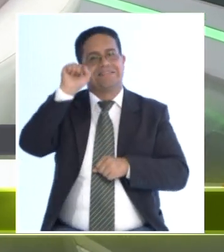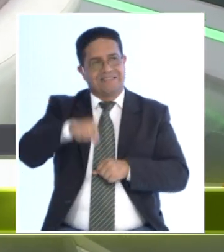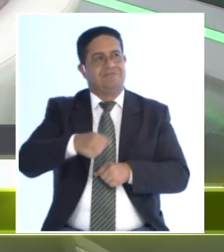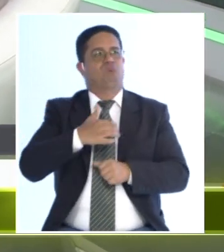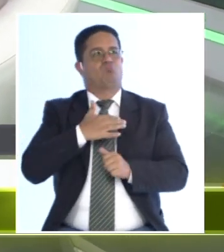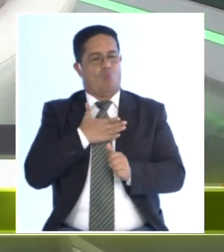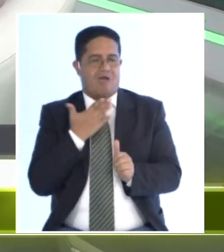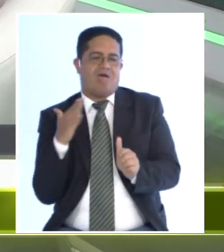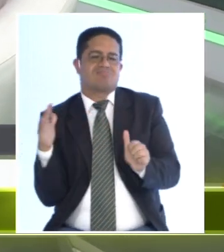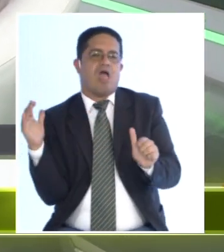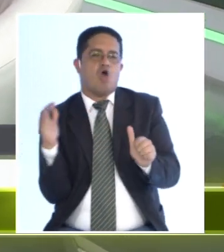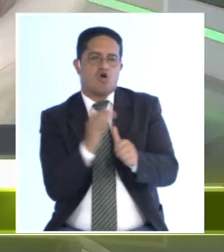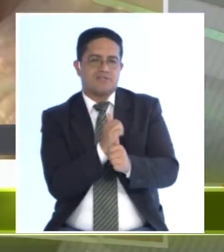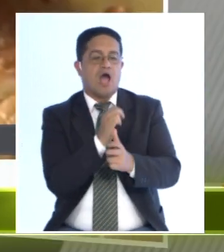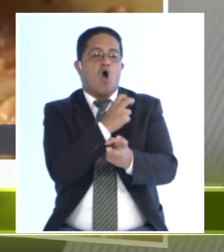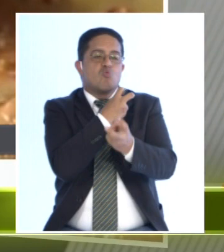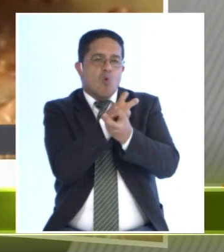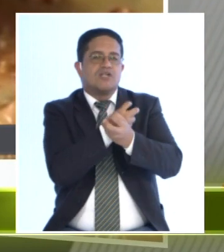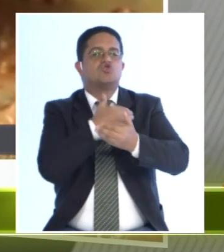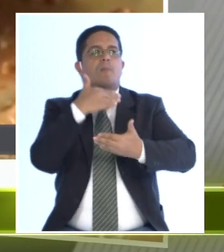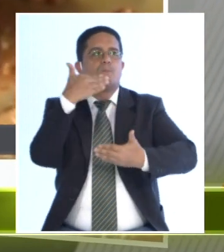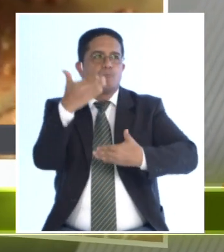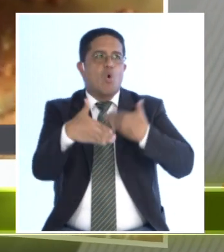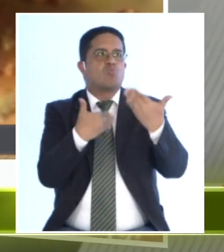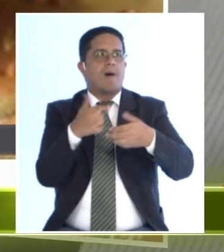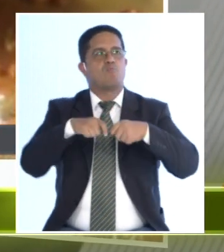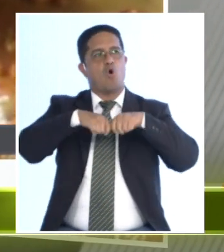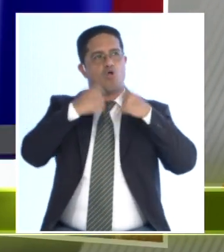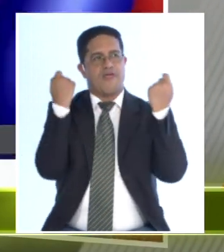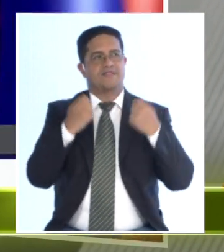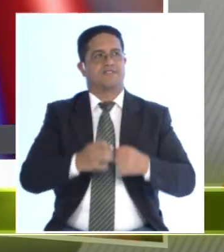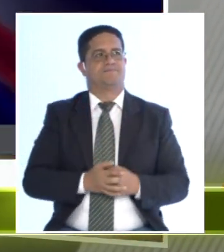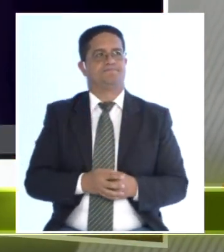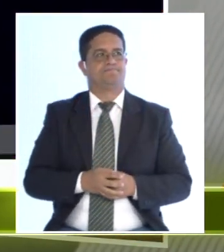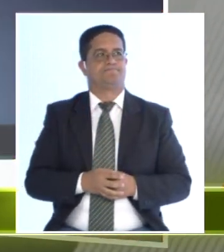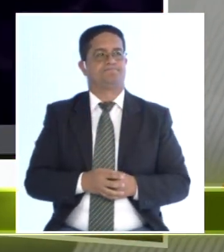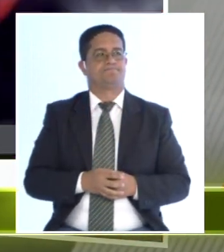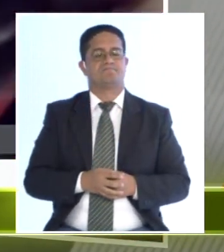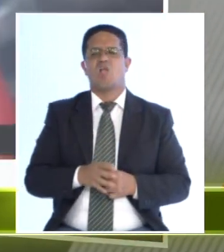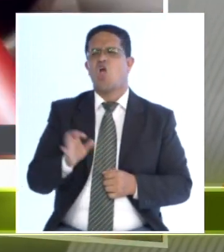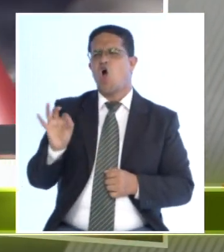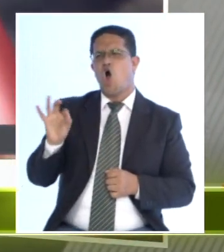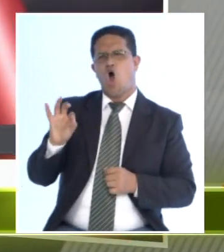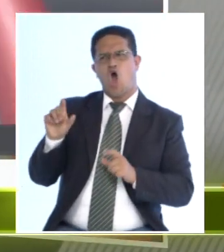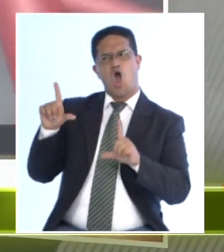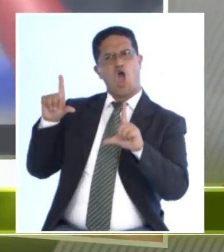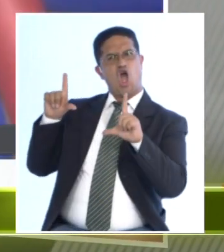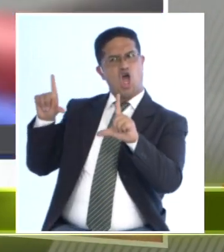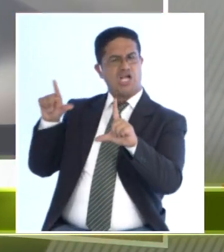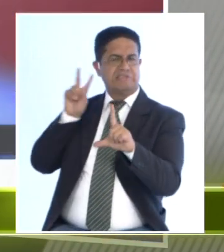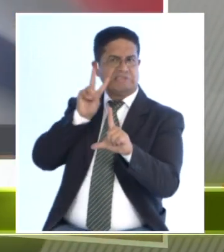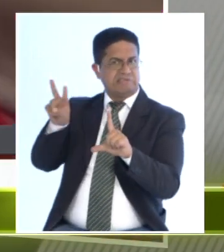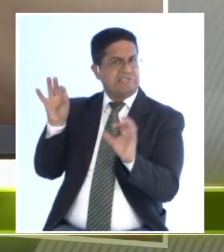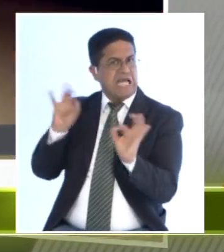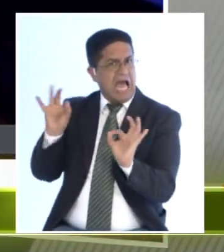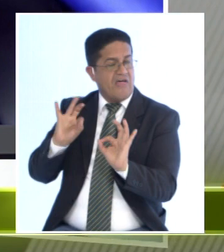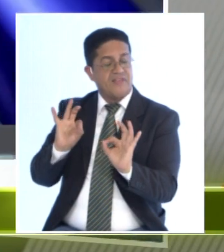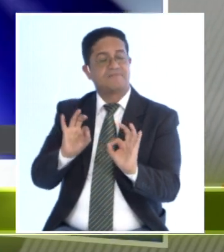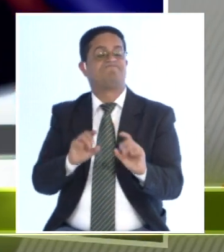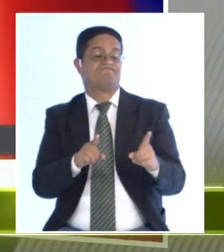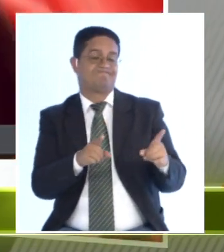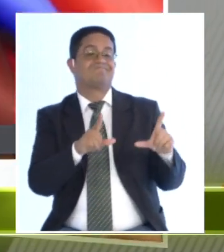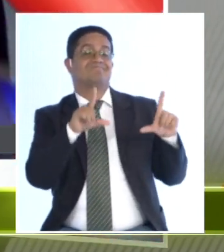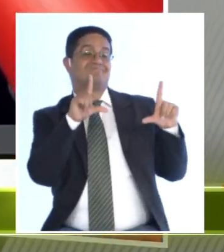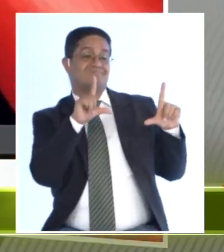diferenciar o podemos concluir que existe una necrosis vascular. Ya Con una simple placa no se logra ver. cuando